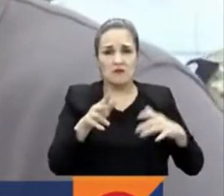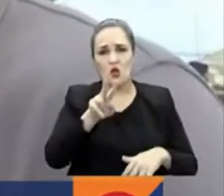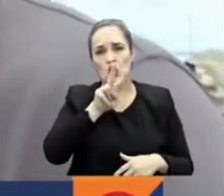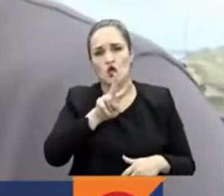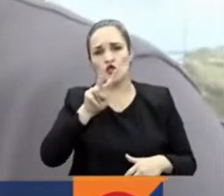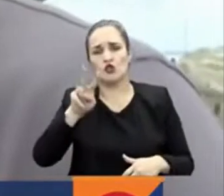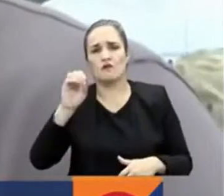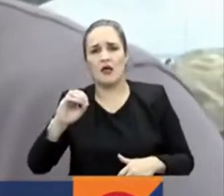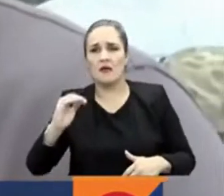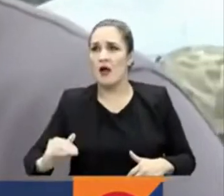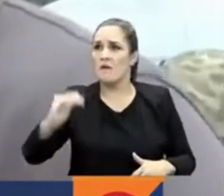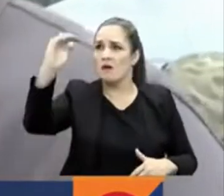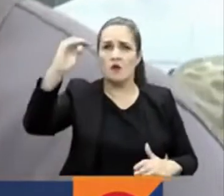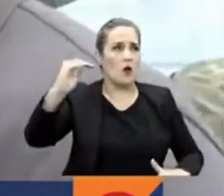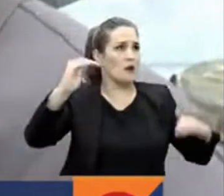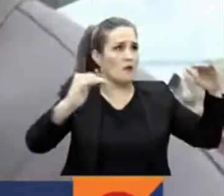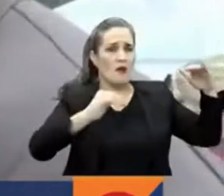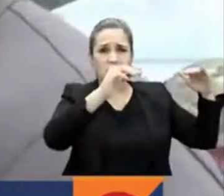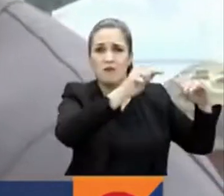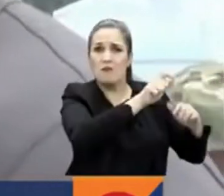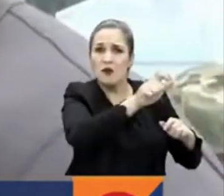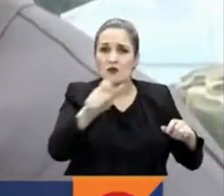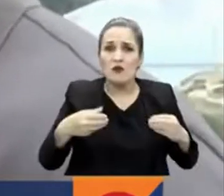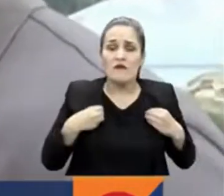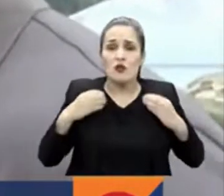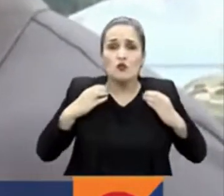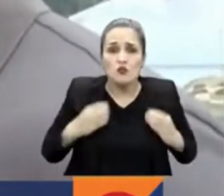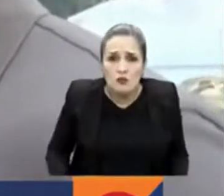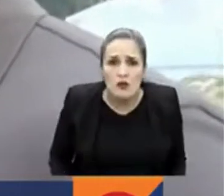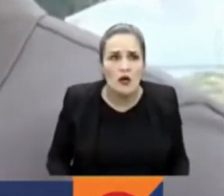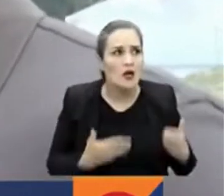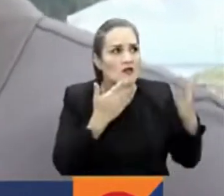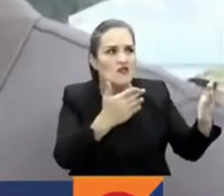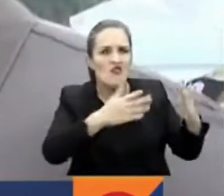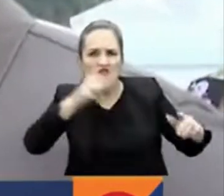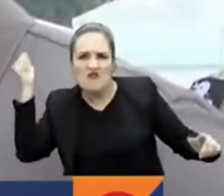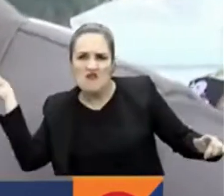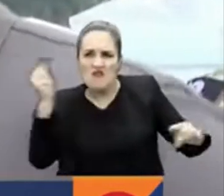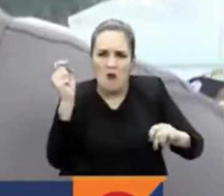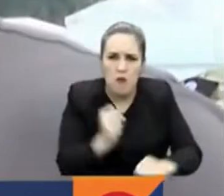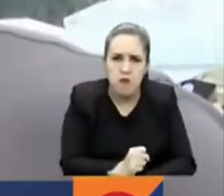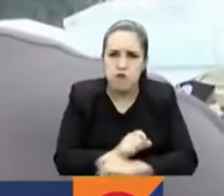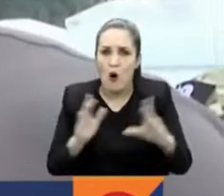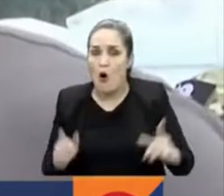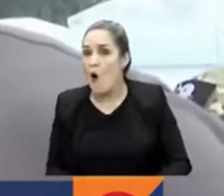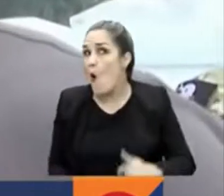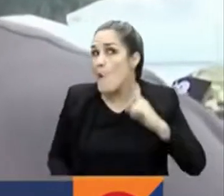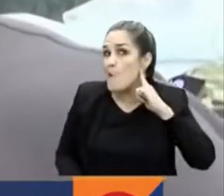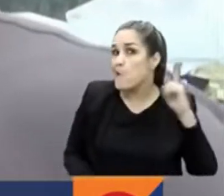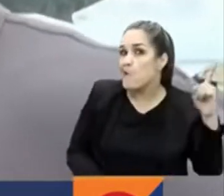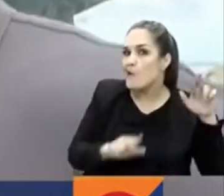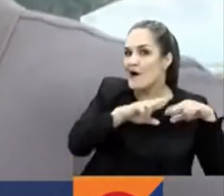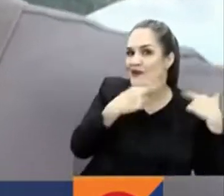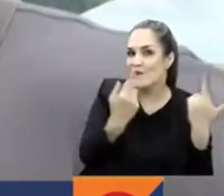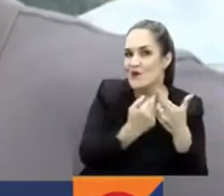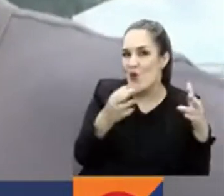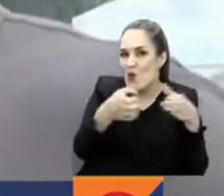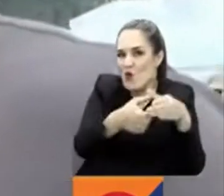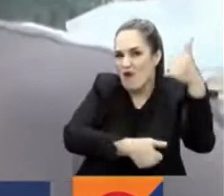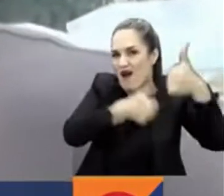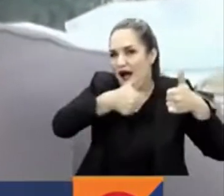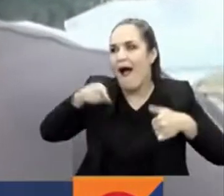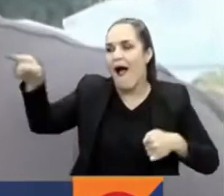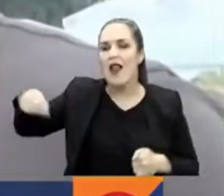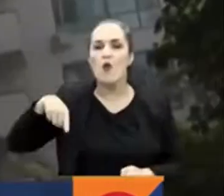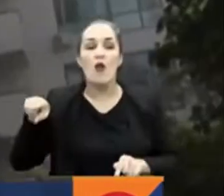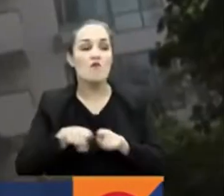edificios de apartamentos donde viven personas civiles. Atacaron antes de la cumbre de la OTAN. Es tal vez simbólico, una agresión